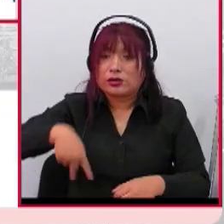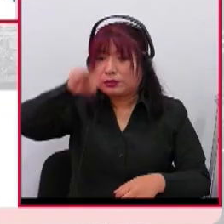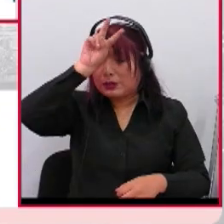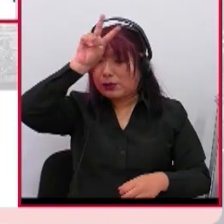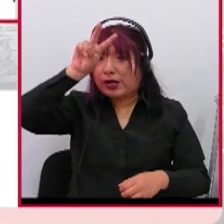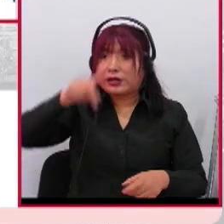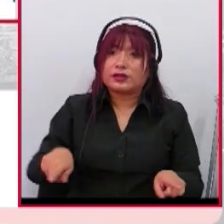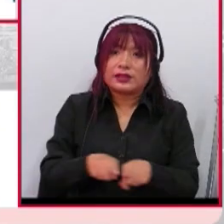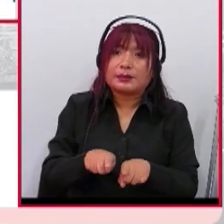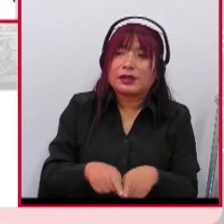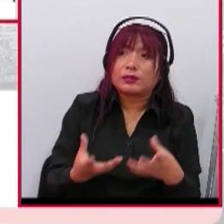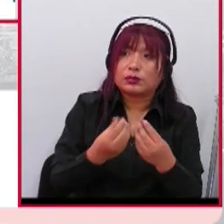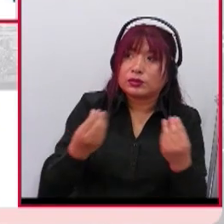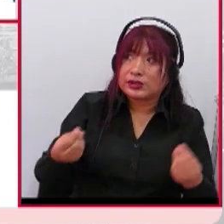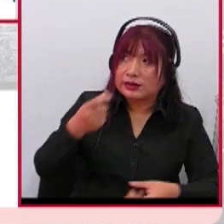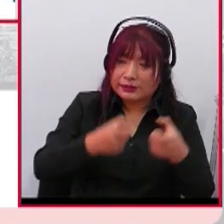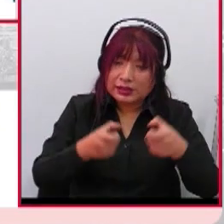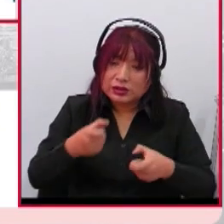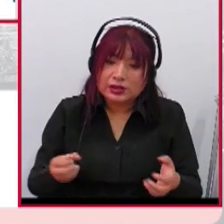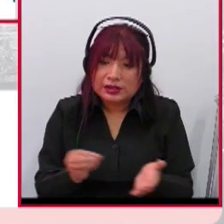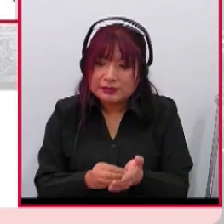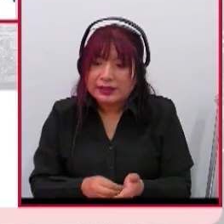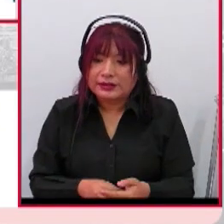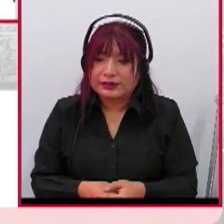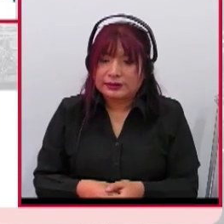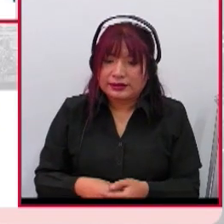muchos más, creo que eran como